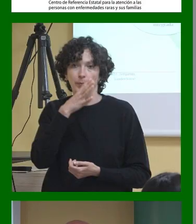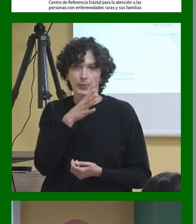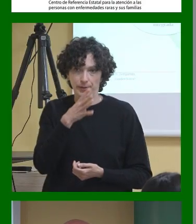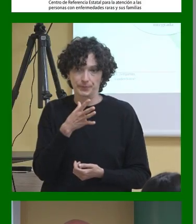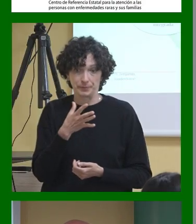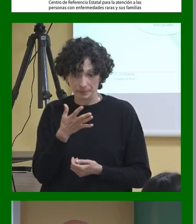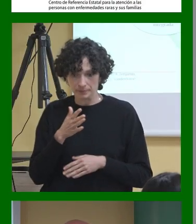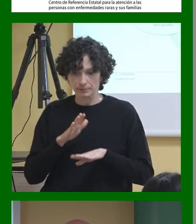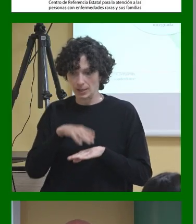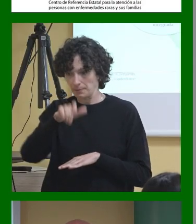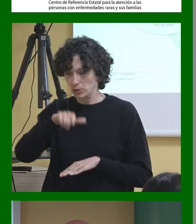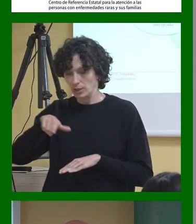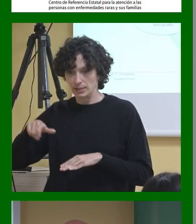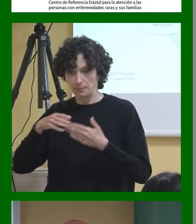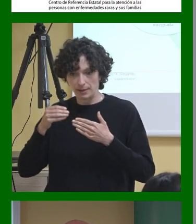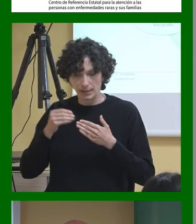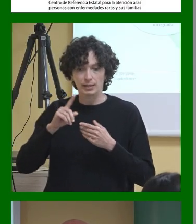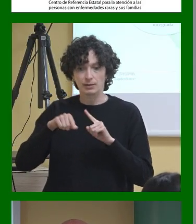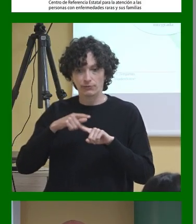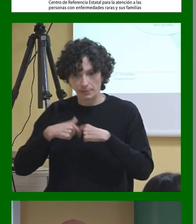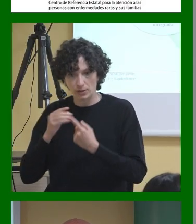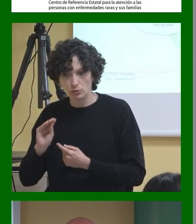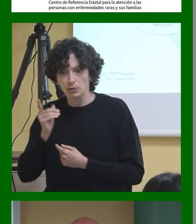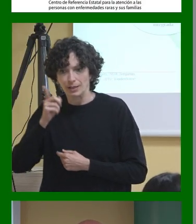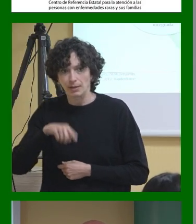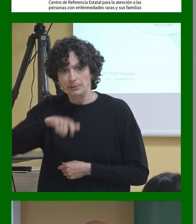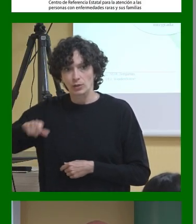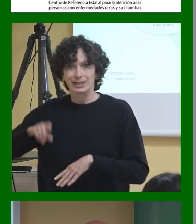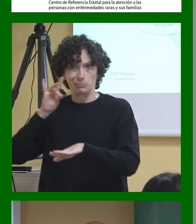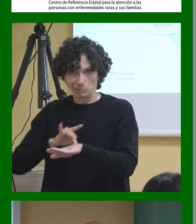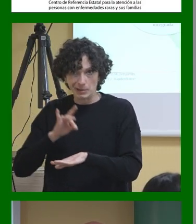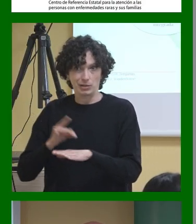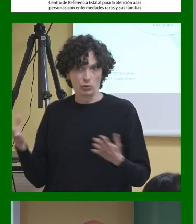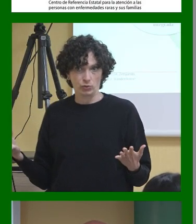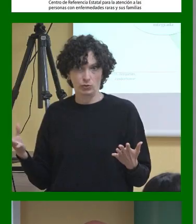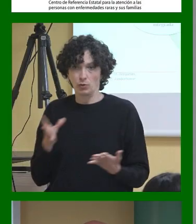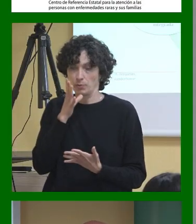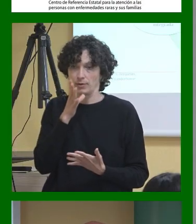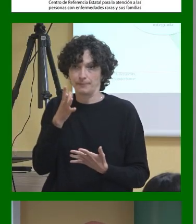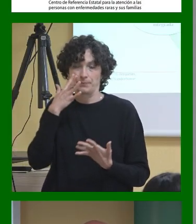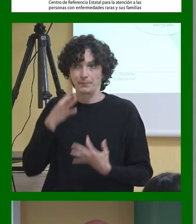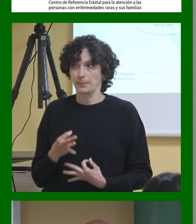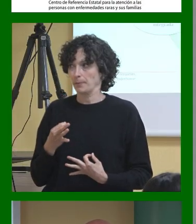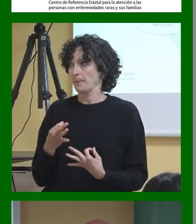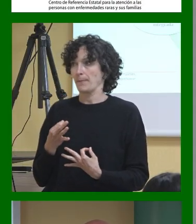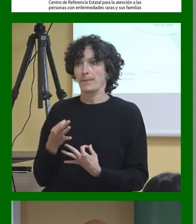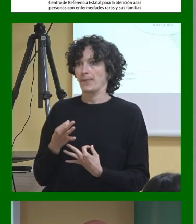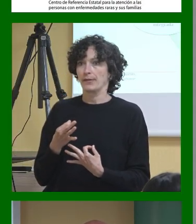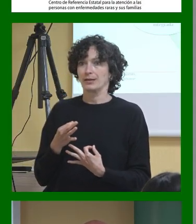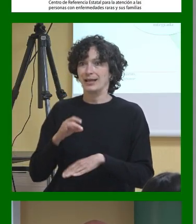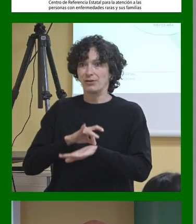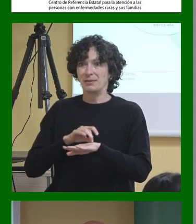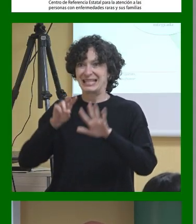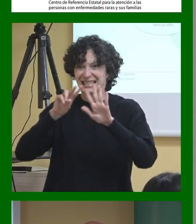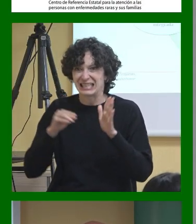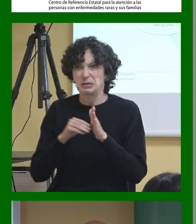para el paciente y sus familiares, sino también para los médicos, y eso lo sabemos porque realmente, ¿quién puede conocer entre 7 y 8.000